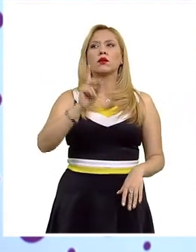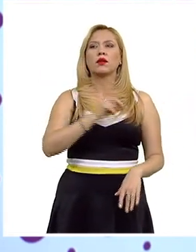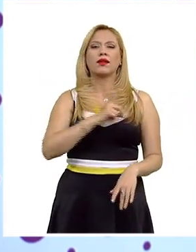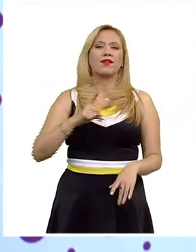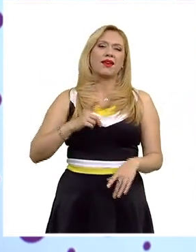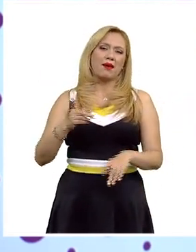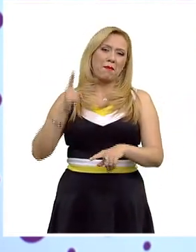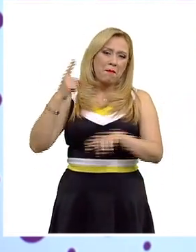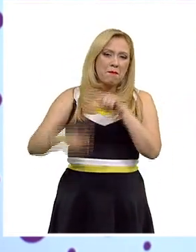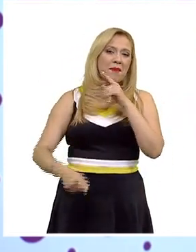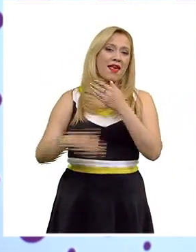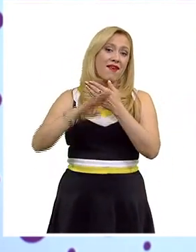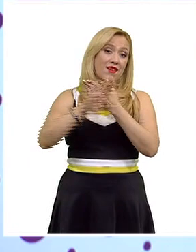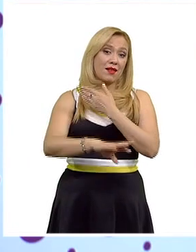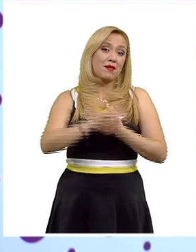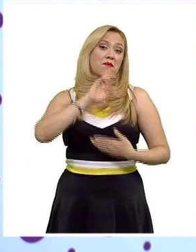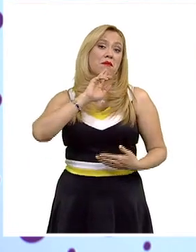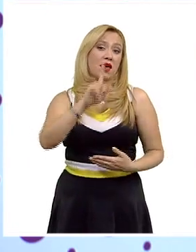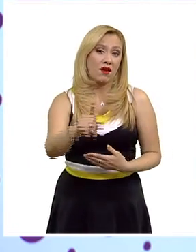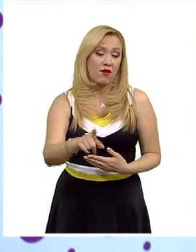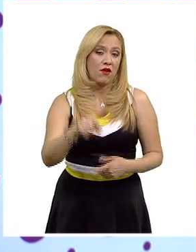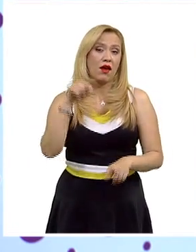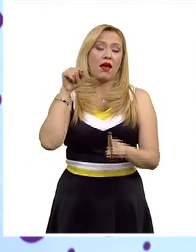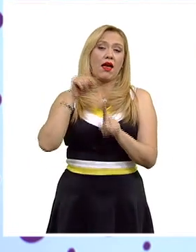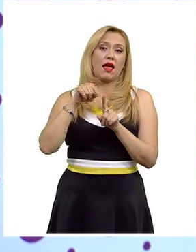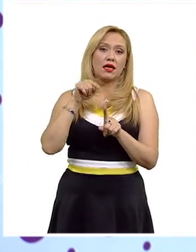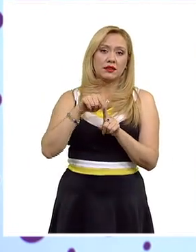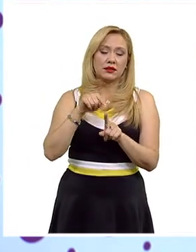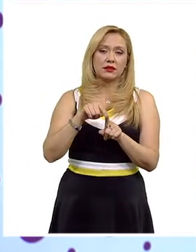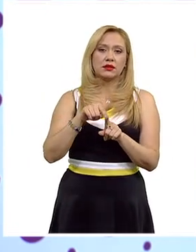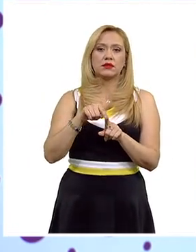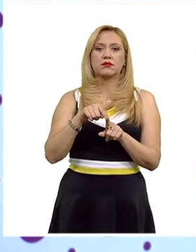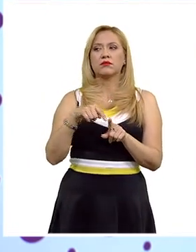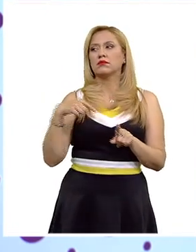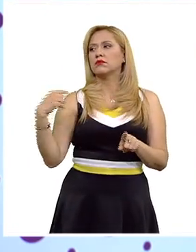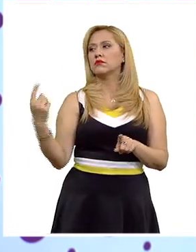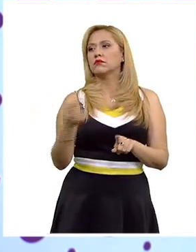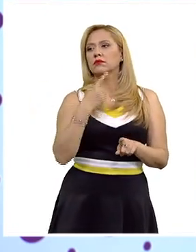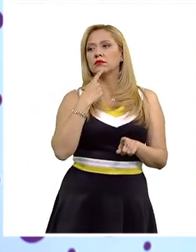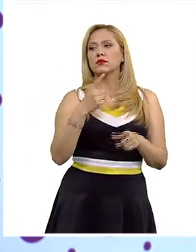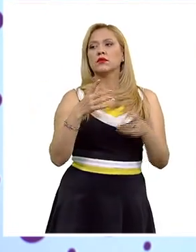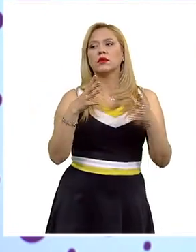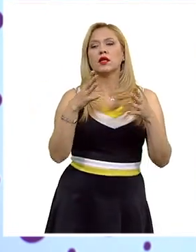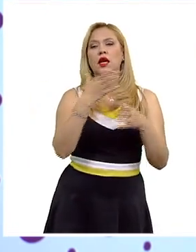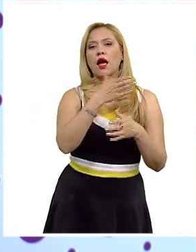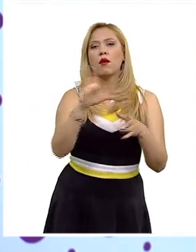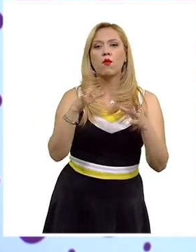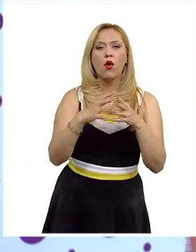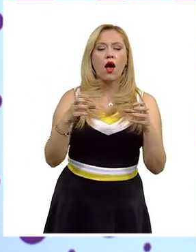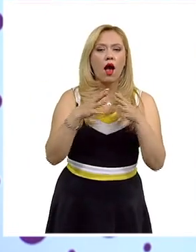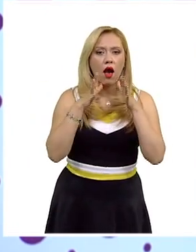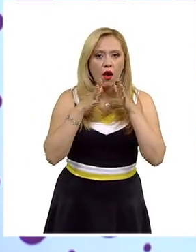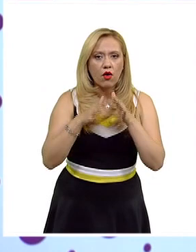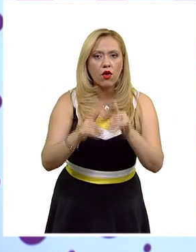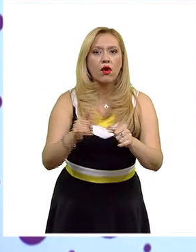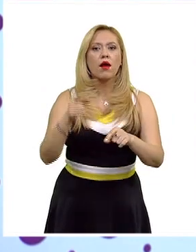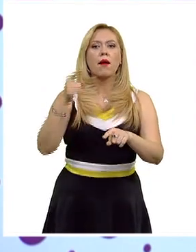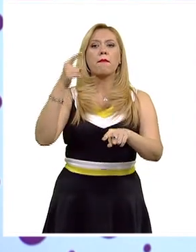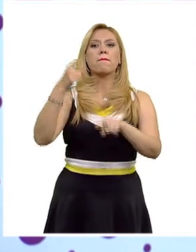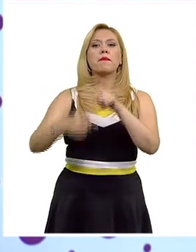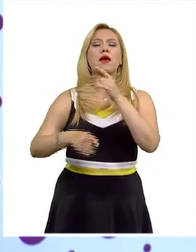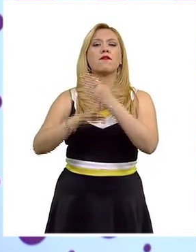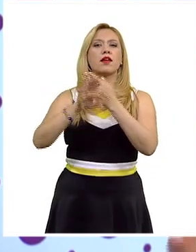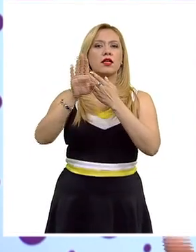estar en la prevención, y para mí la prevención pasa por lo que dice la sentencia de Campo Algodonero. Es una prevención general, es